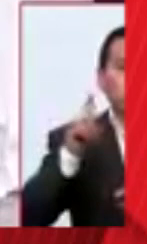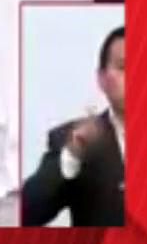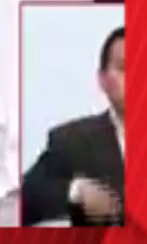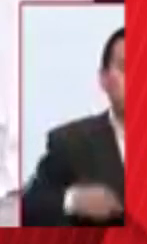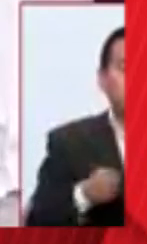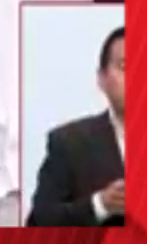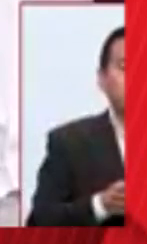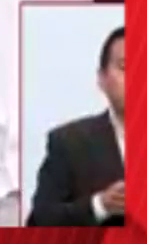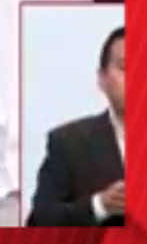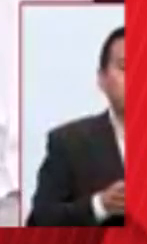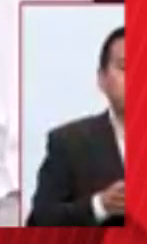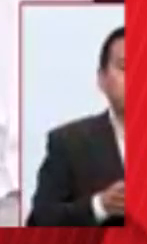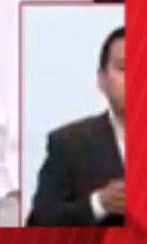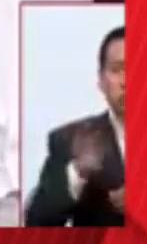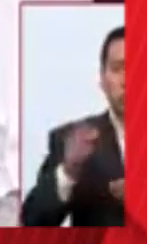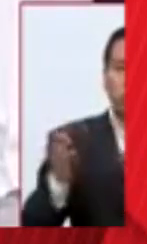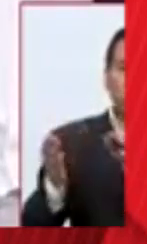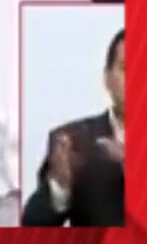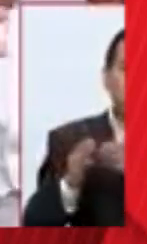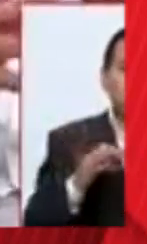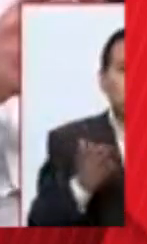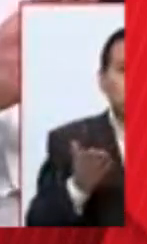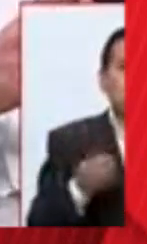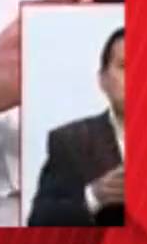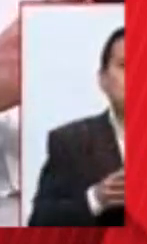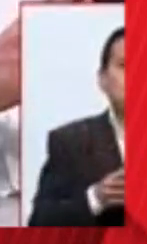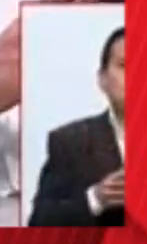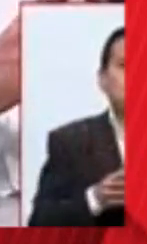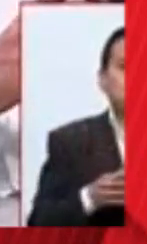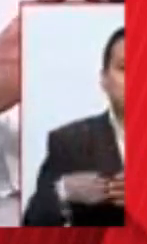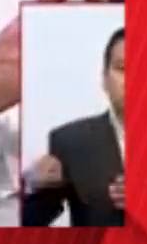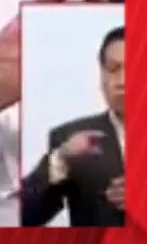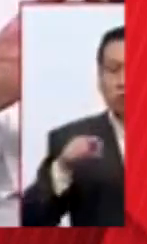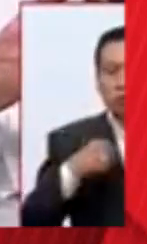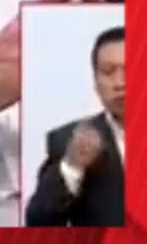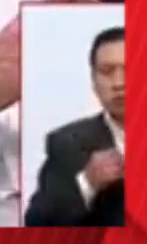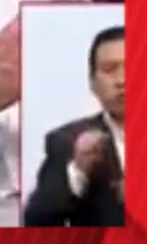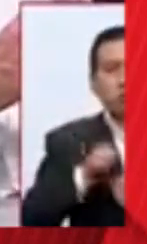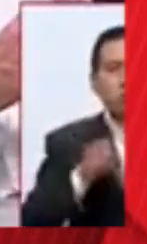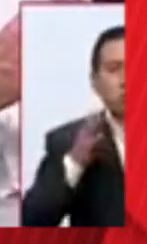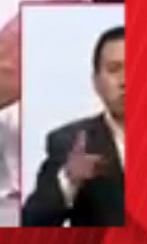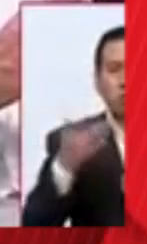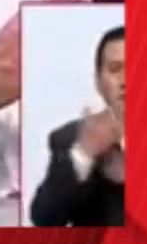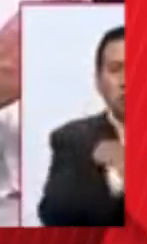Única. Desde la comunidad, sindicatos agrarios,